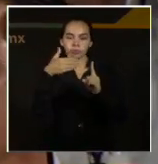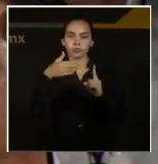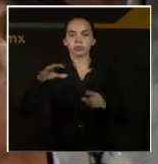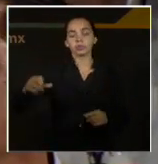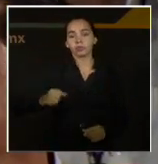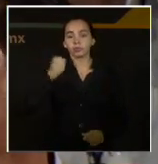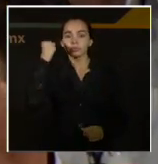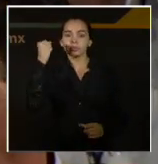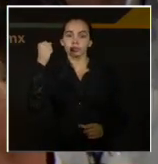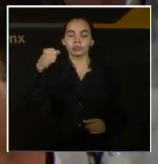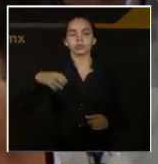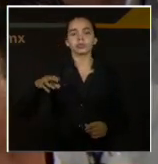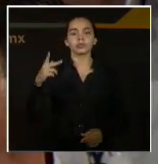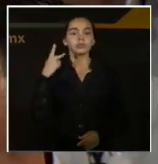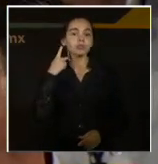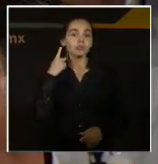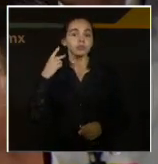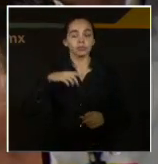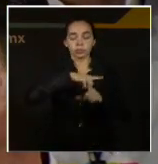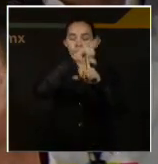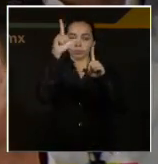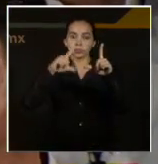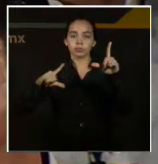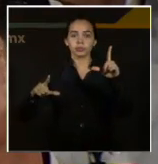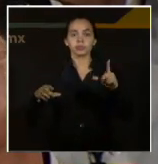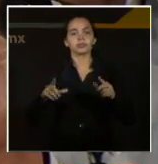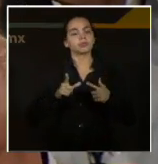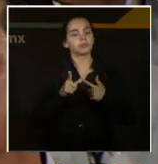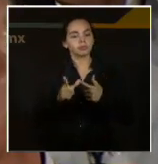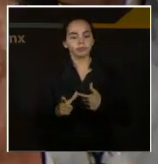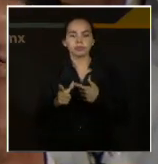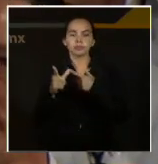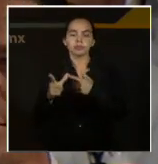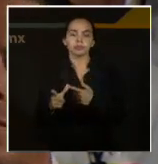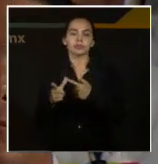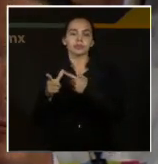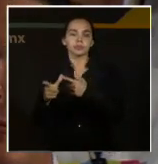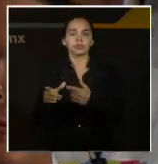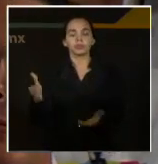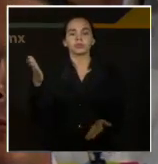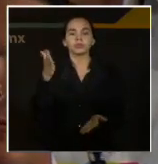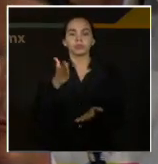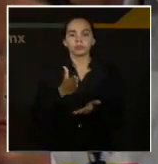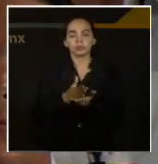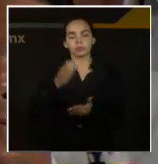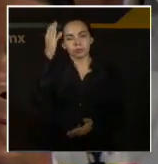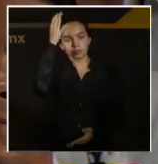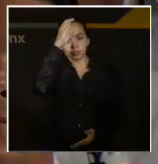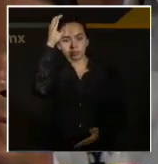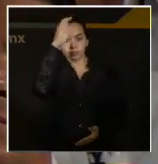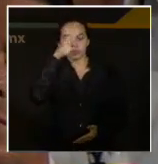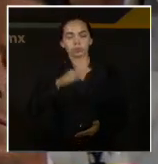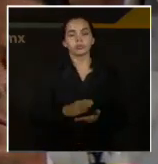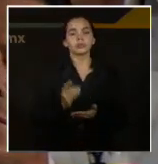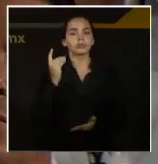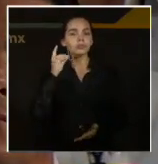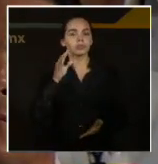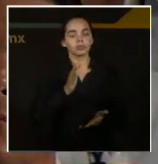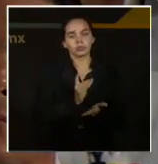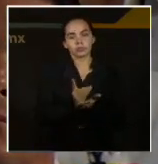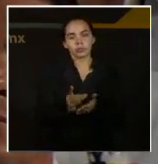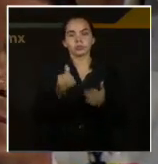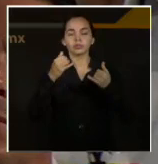fortalece la agenda democrática nacional y se avanza en la consolidación de la cultura democrática en los